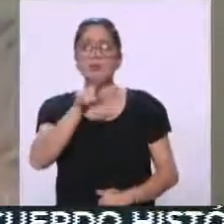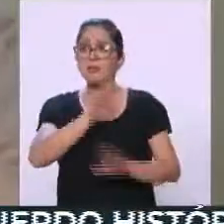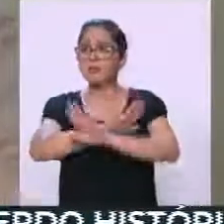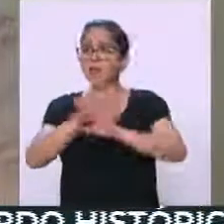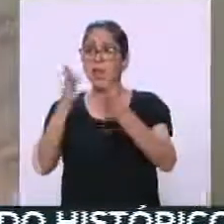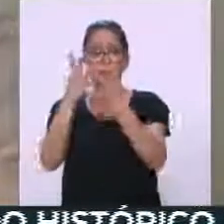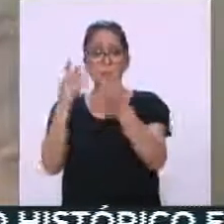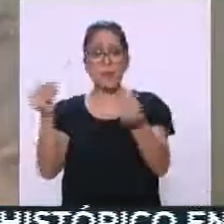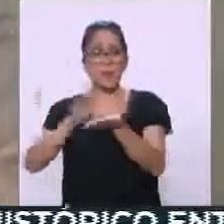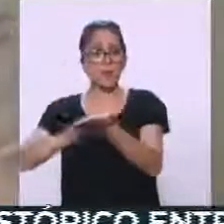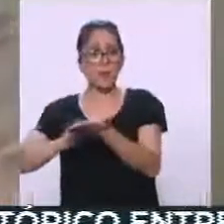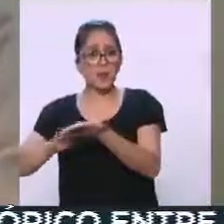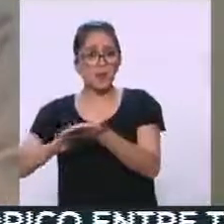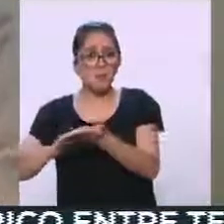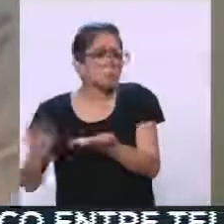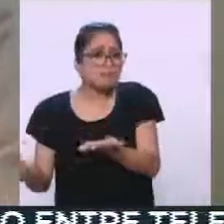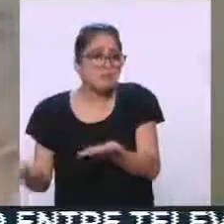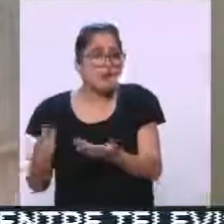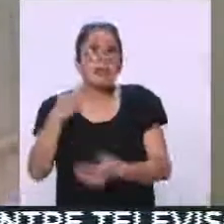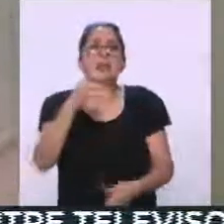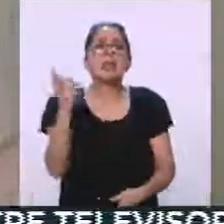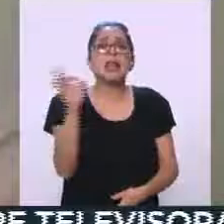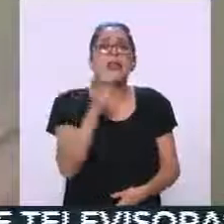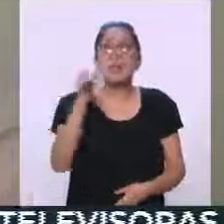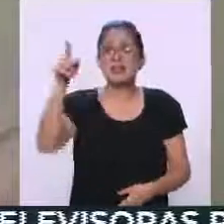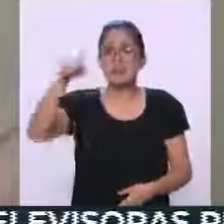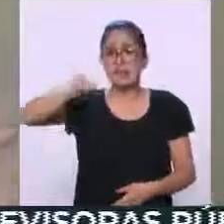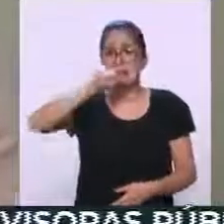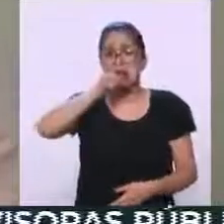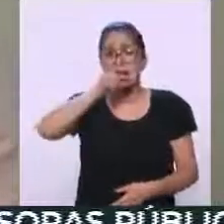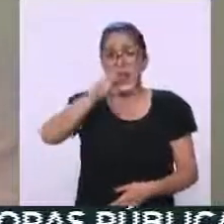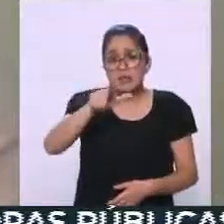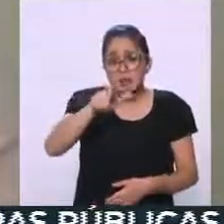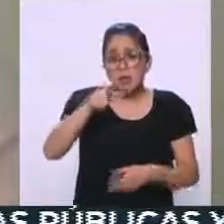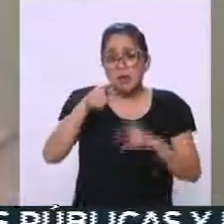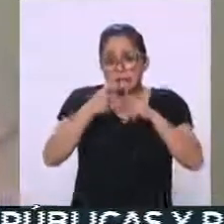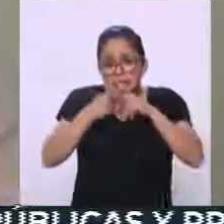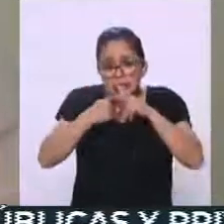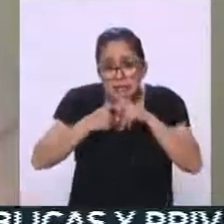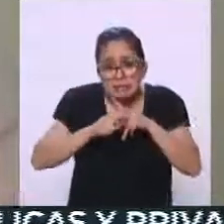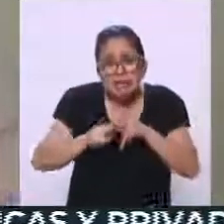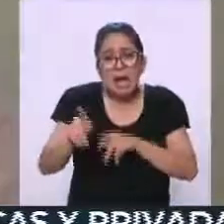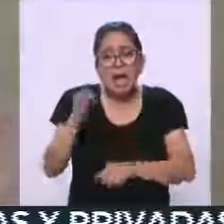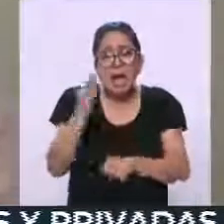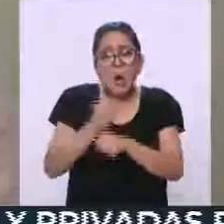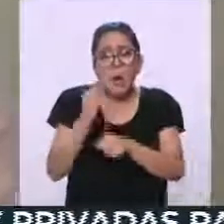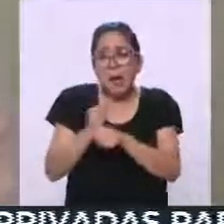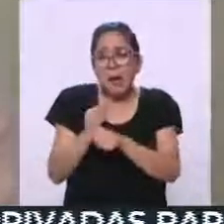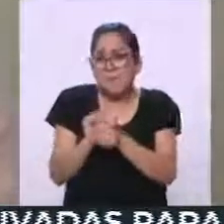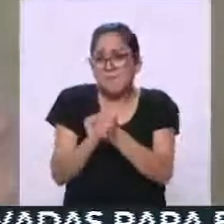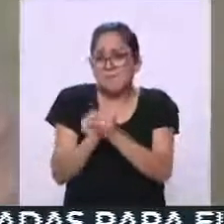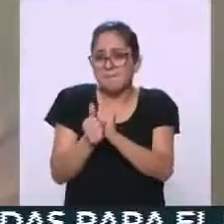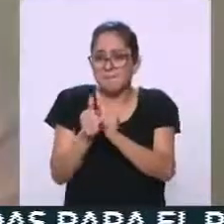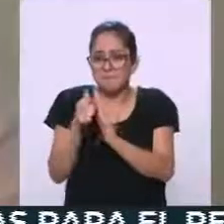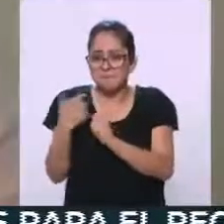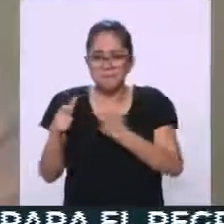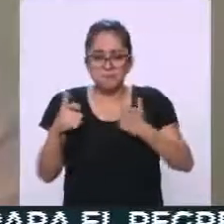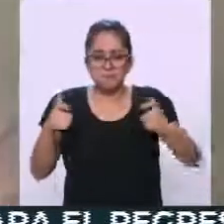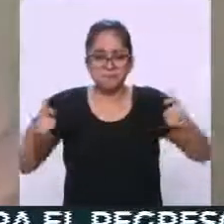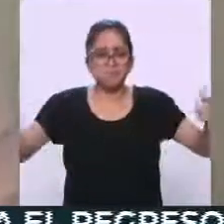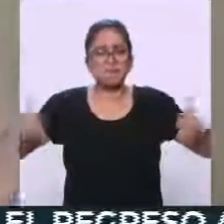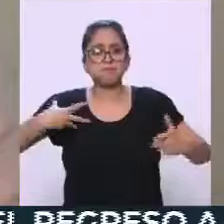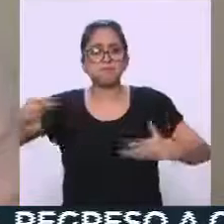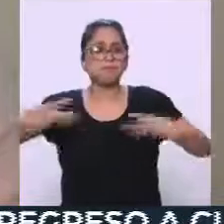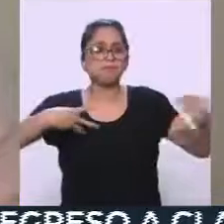más, algunos podrían decir que la epidemia en Jalisco apenas comienza. Entonces yo creo que sí es importante que haya una